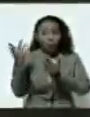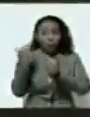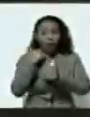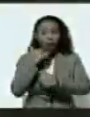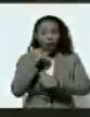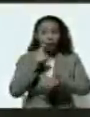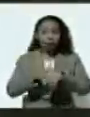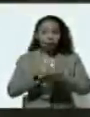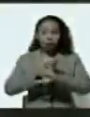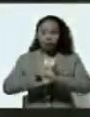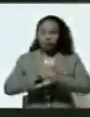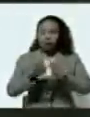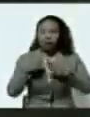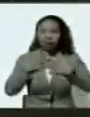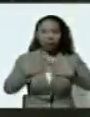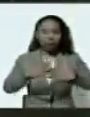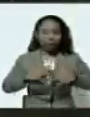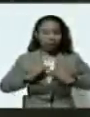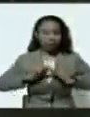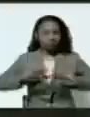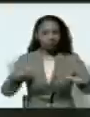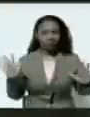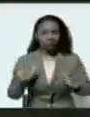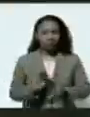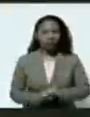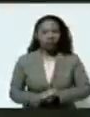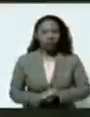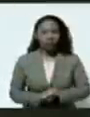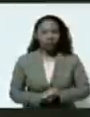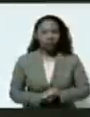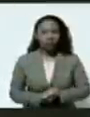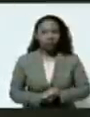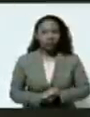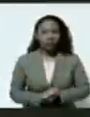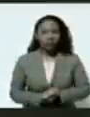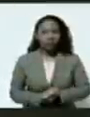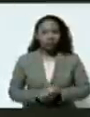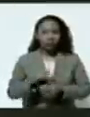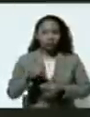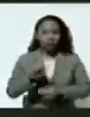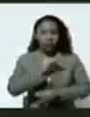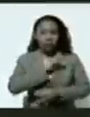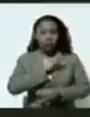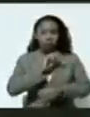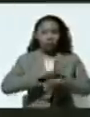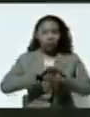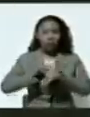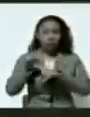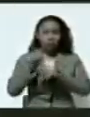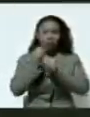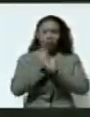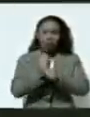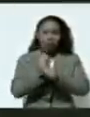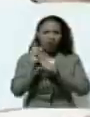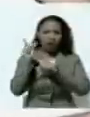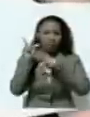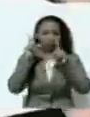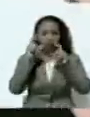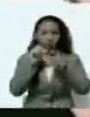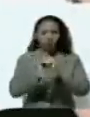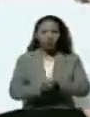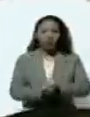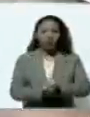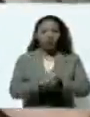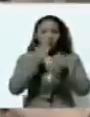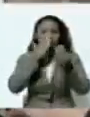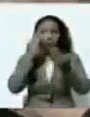ya deshidratado por la disentería y el terror. Por eso es que les dije que esperaran un poco por esta foto.